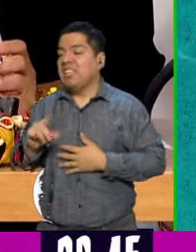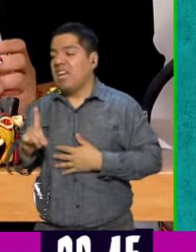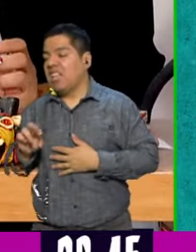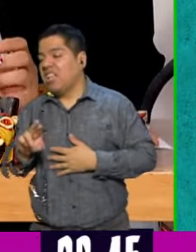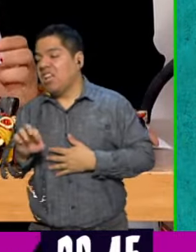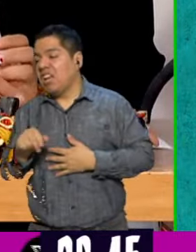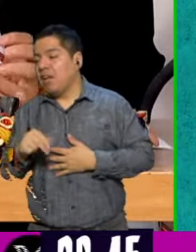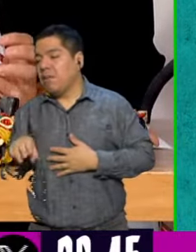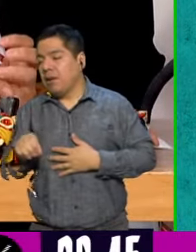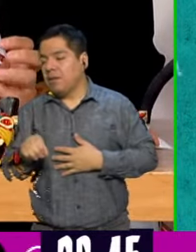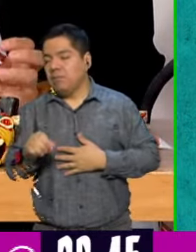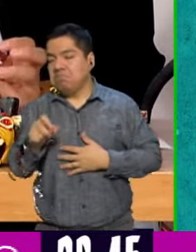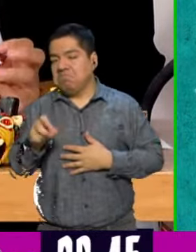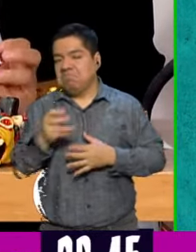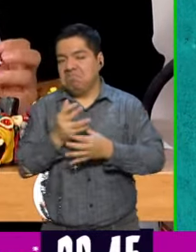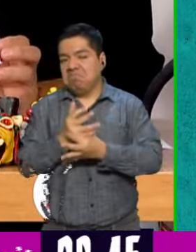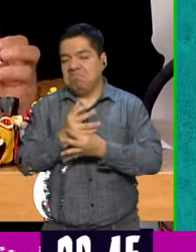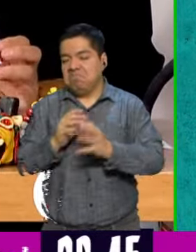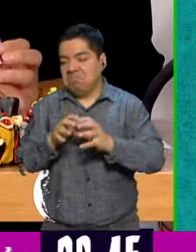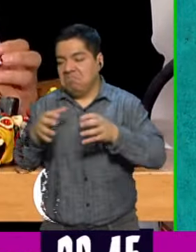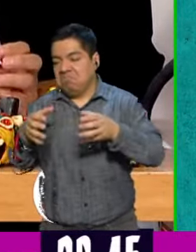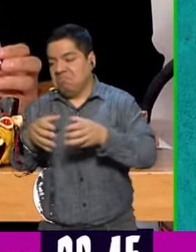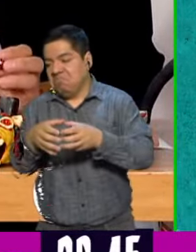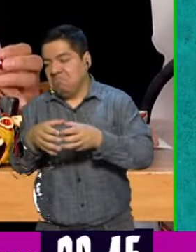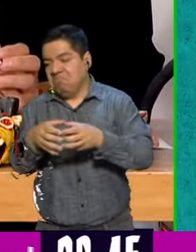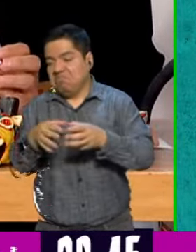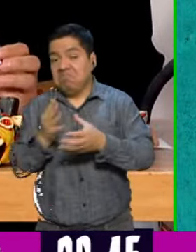están rompiendo con esta inmunidad de rebaño. Exacto, están